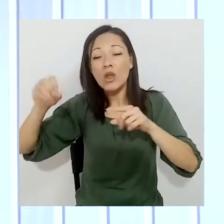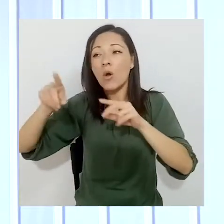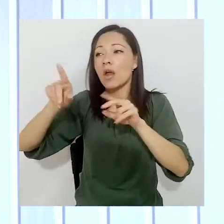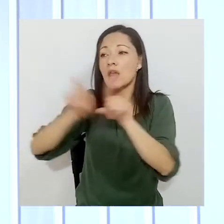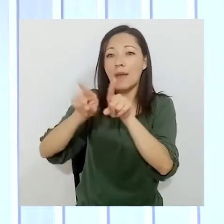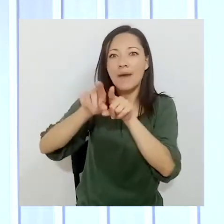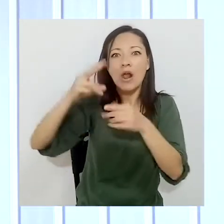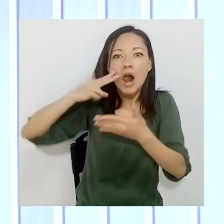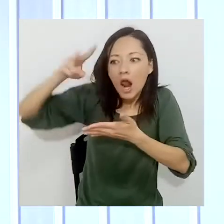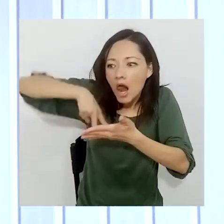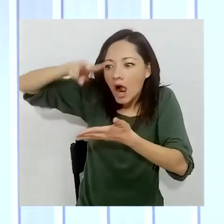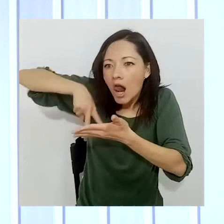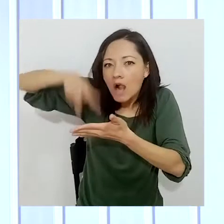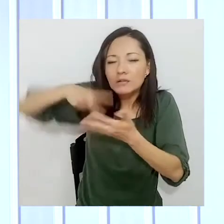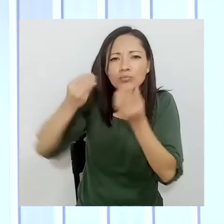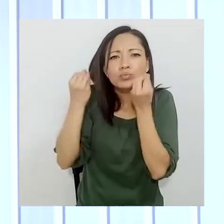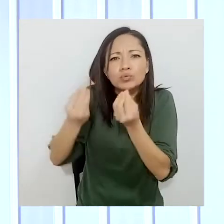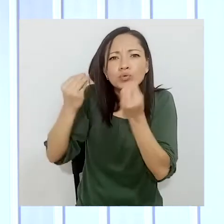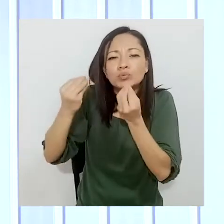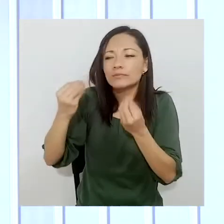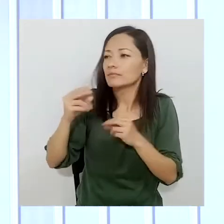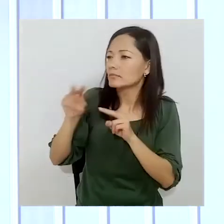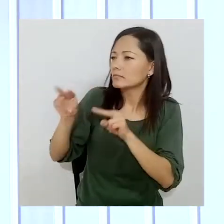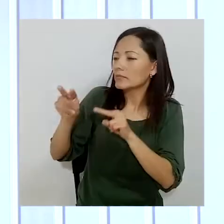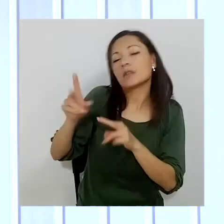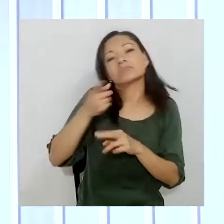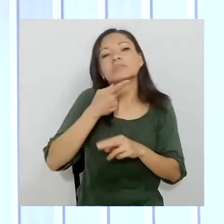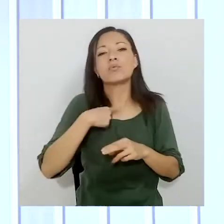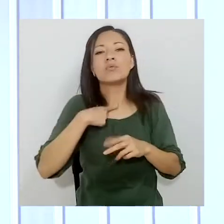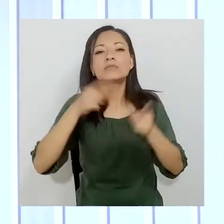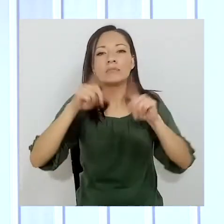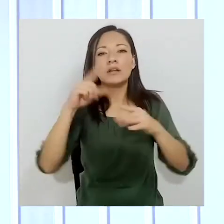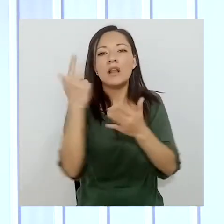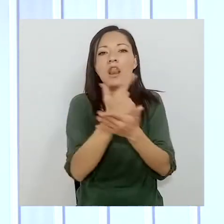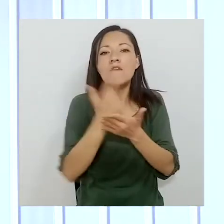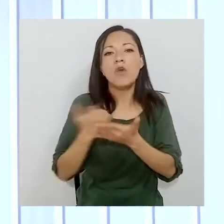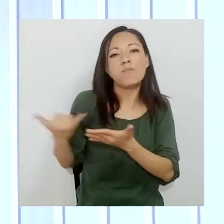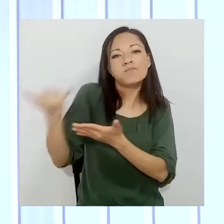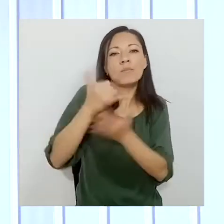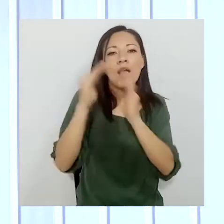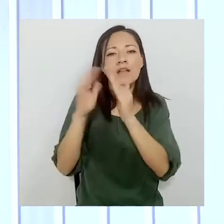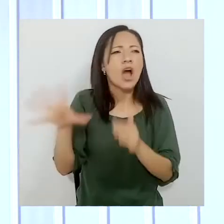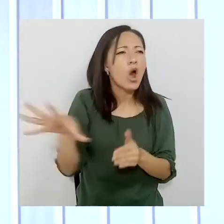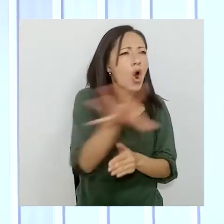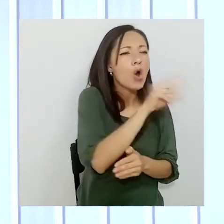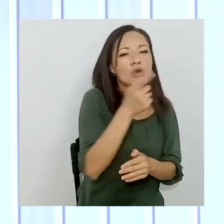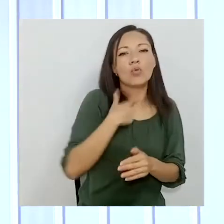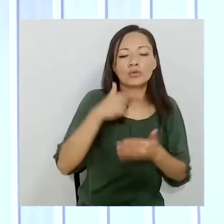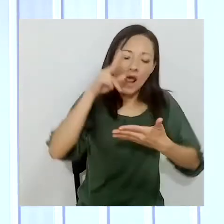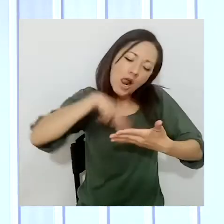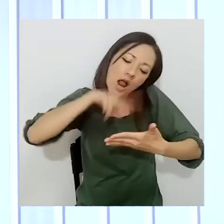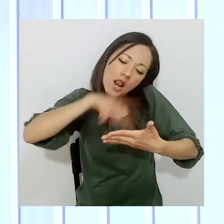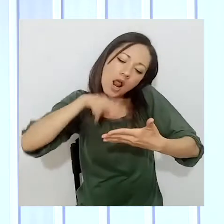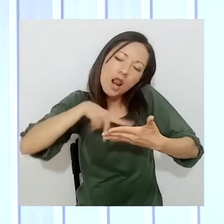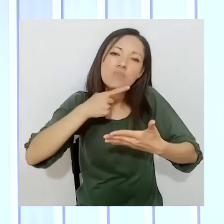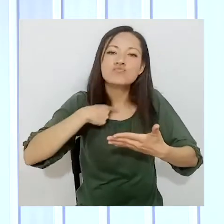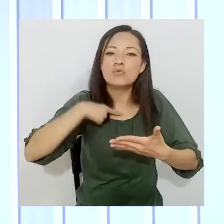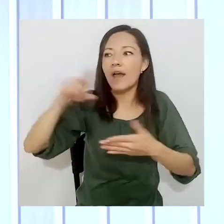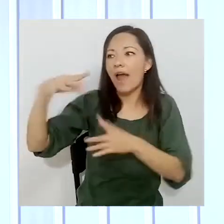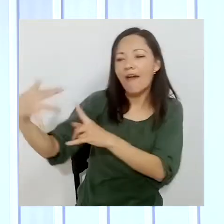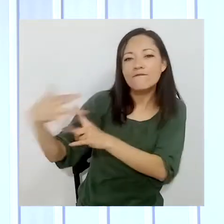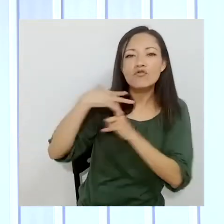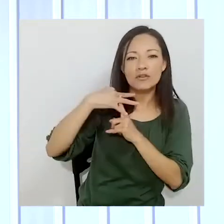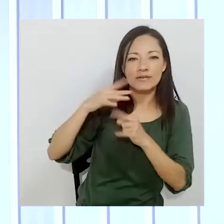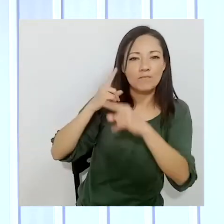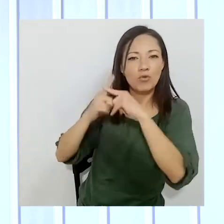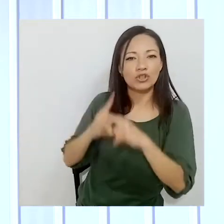leían mucho, entonces en la casa los libros estuvieron siempre dispuestos y a todos nos encantó leer demasiado. ¿Por qué? Porque esas